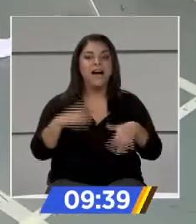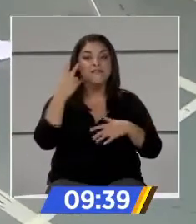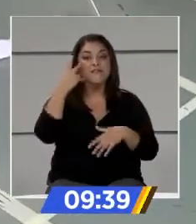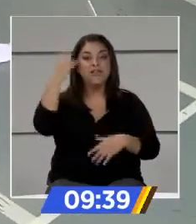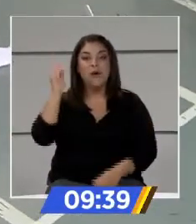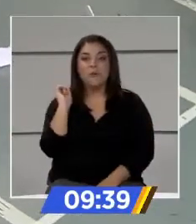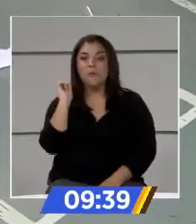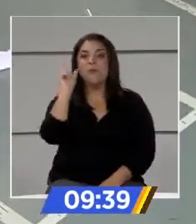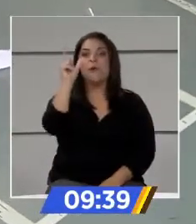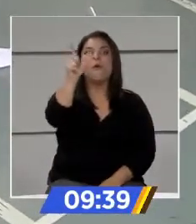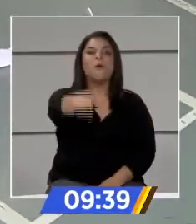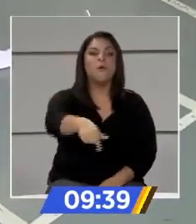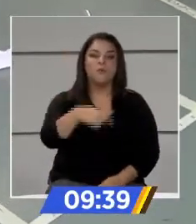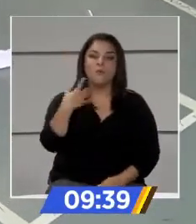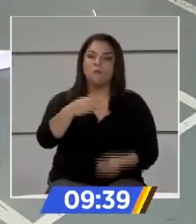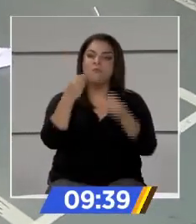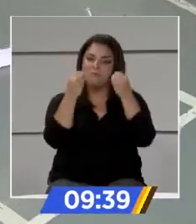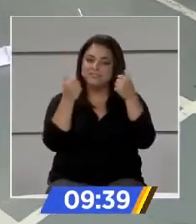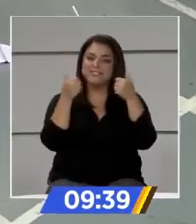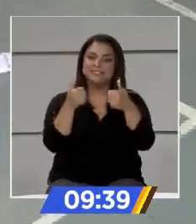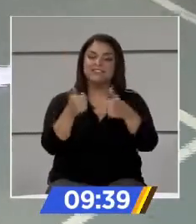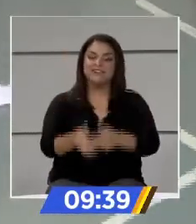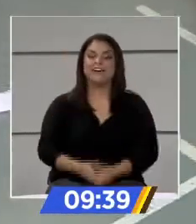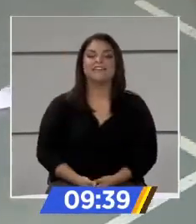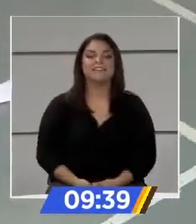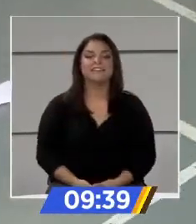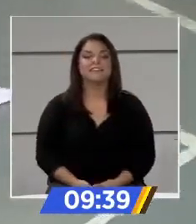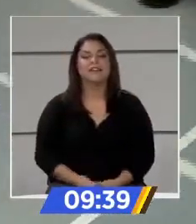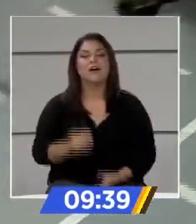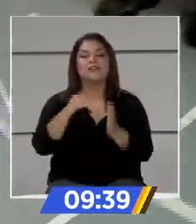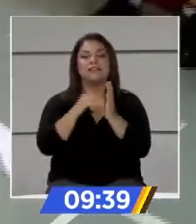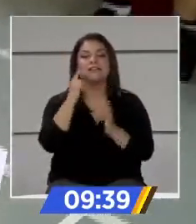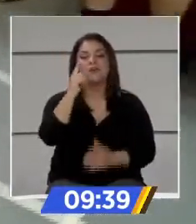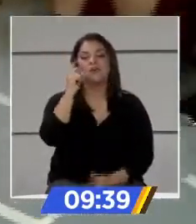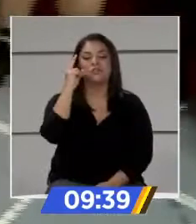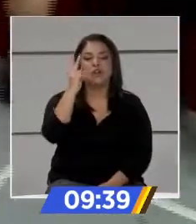voló! ¡Ese es el que más vuela! ¡Demasiado chido! Ah. ¡Otra vez!